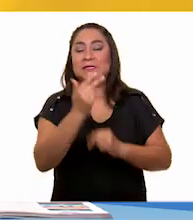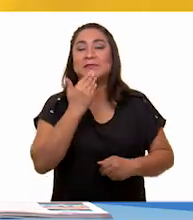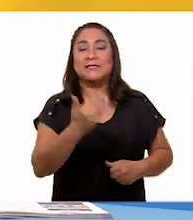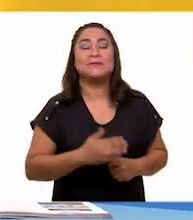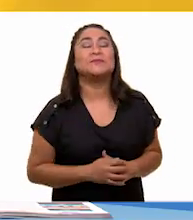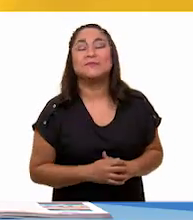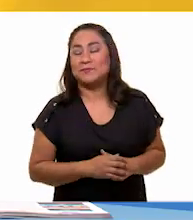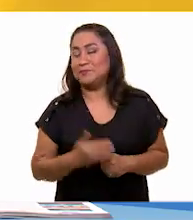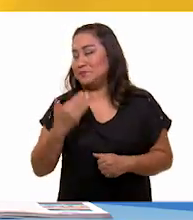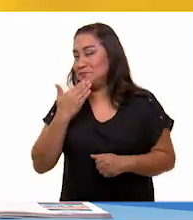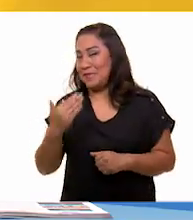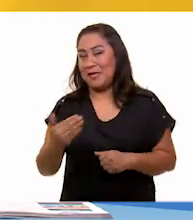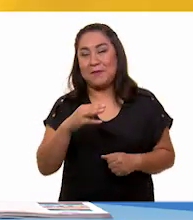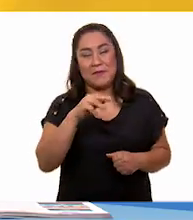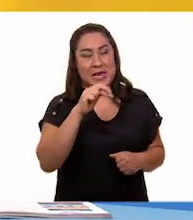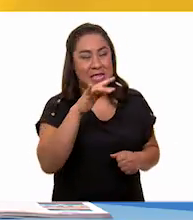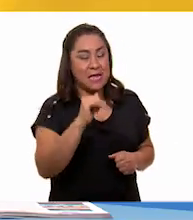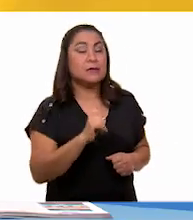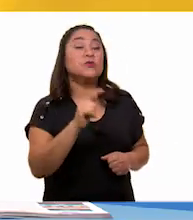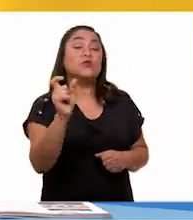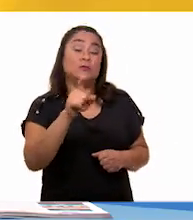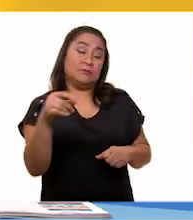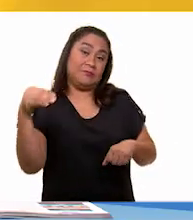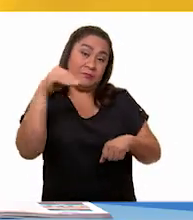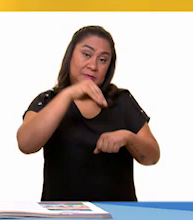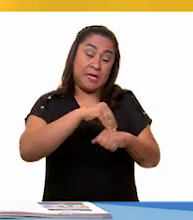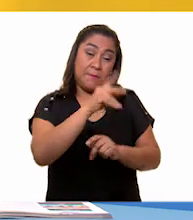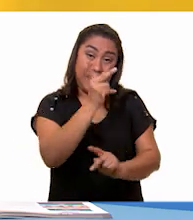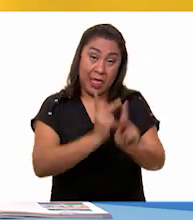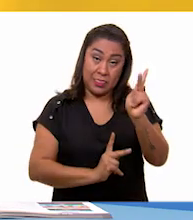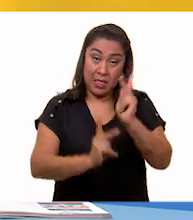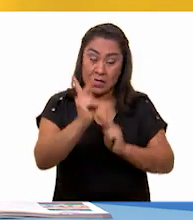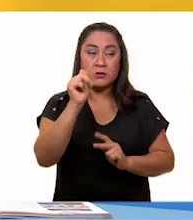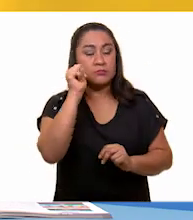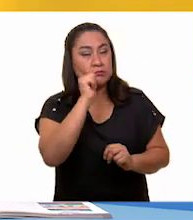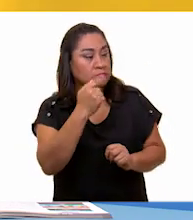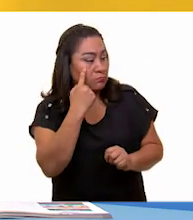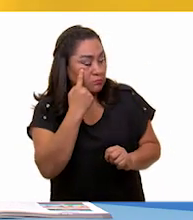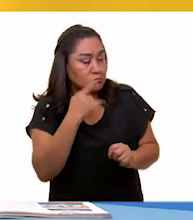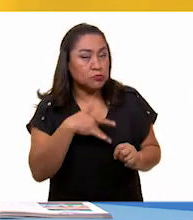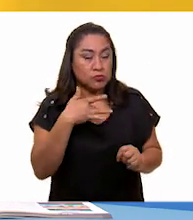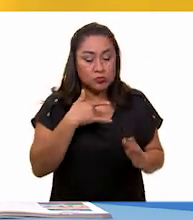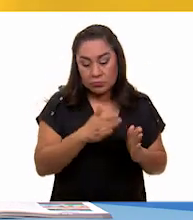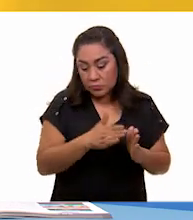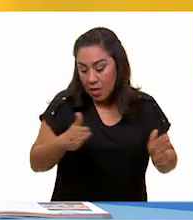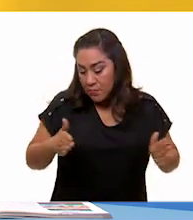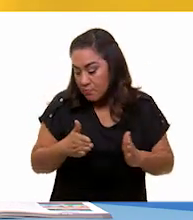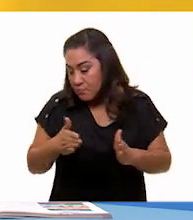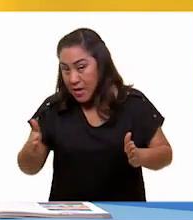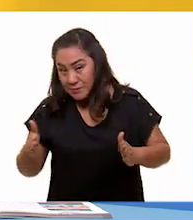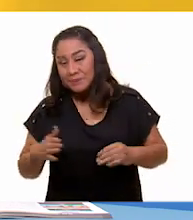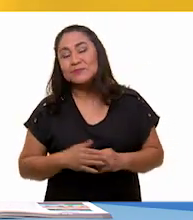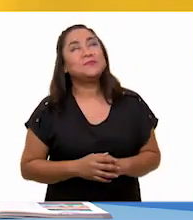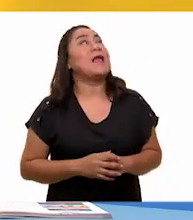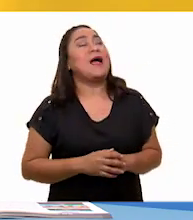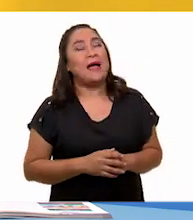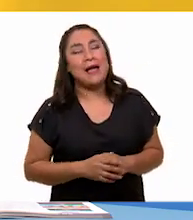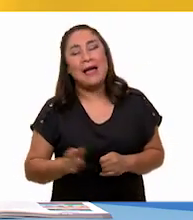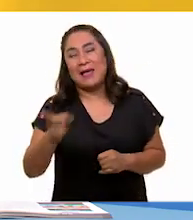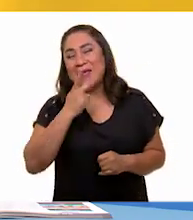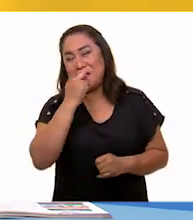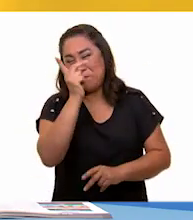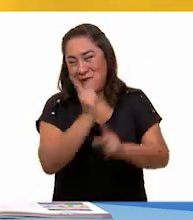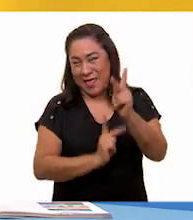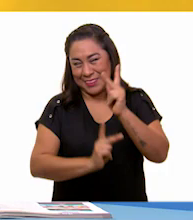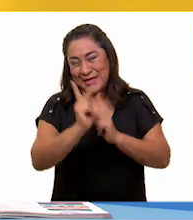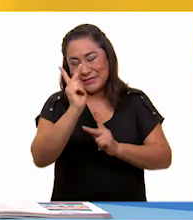Así es, María. Cuando decidimos colocar plantas, debemos considerar el espacio entre ellas. Y hablando de plantas y macetas, te